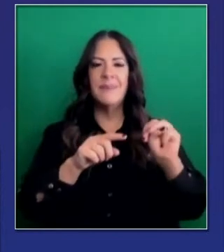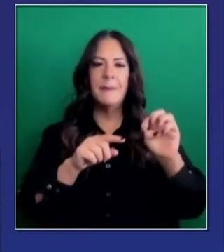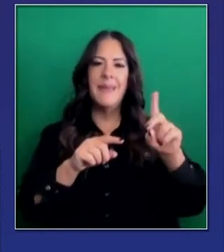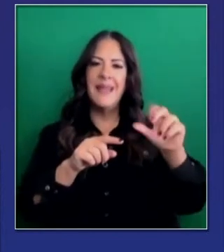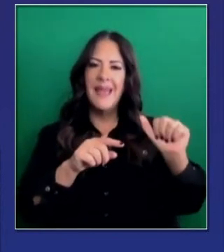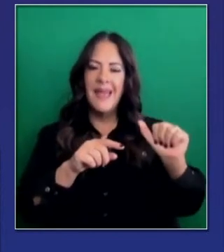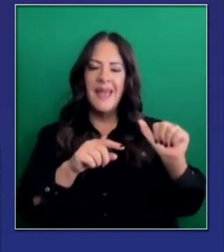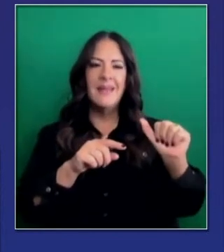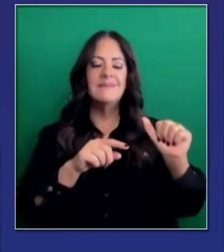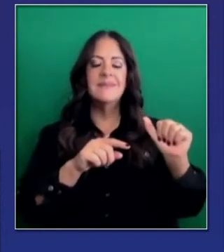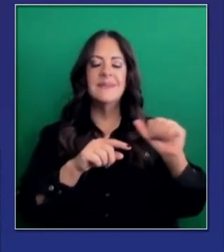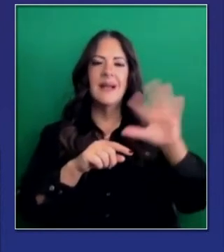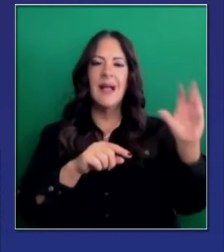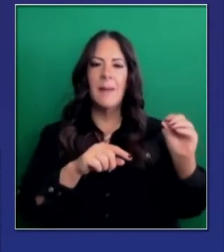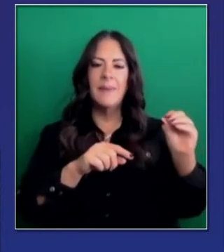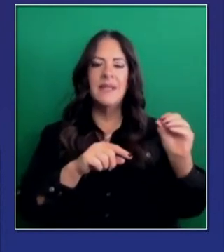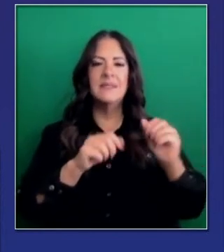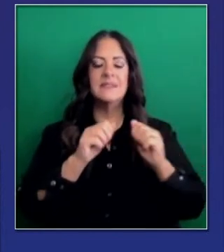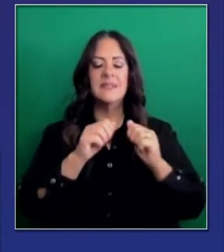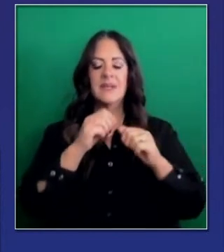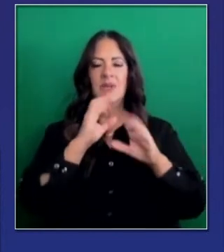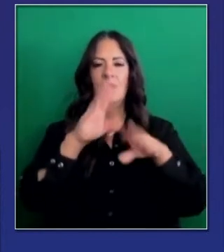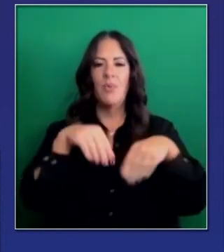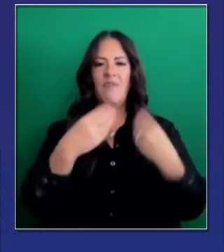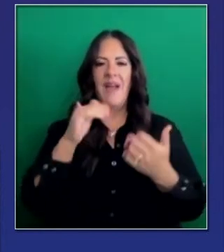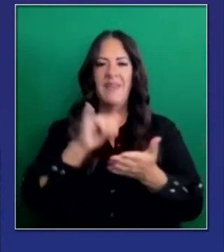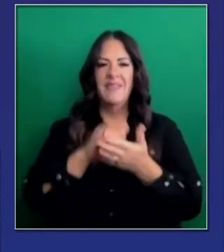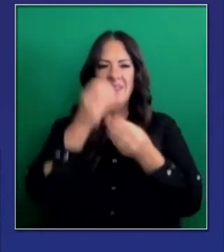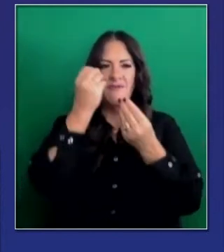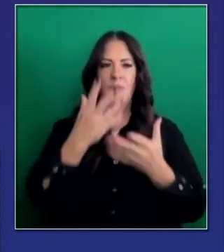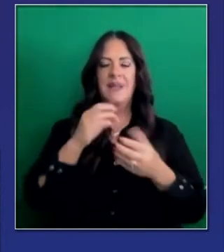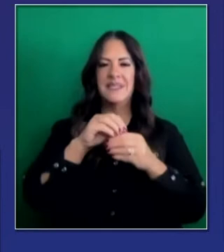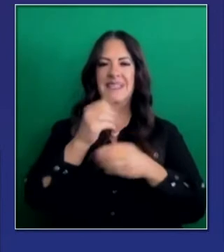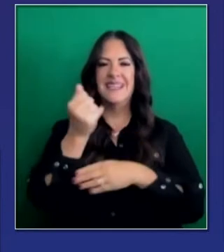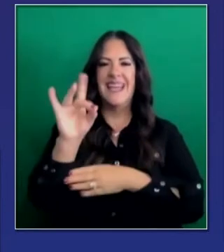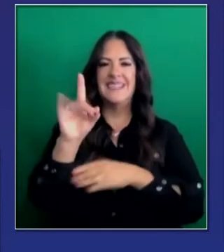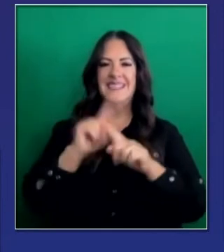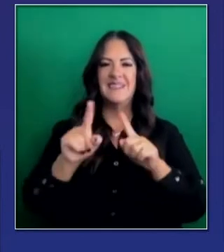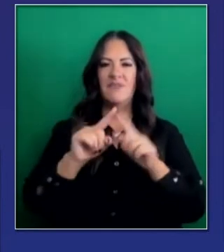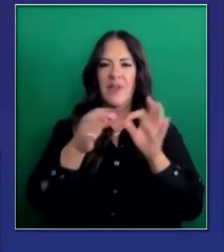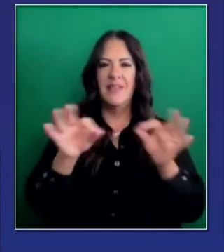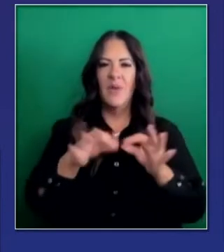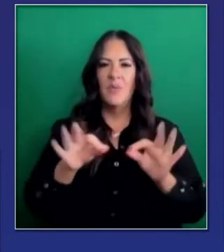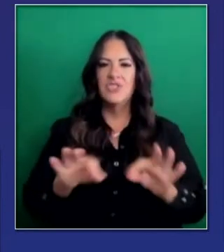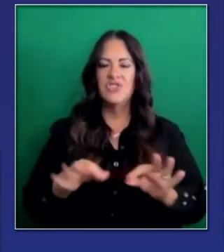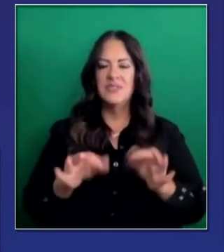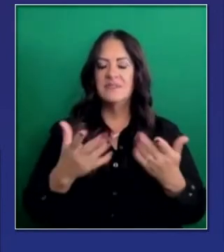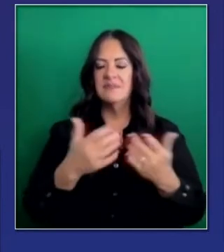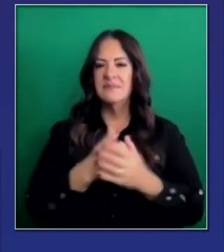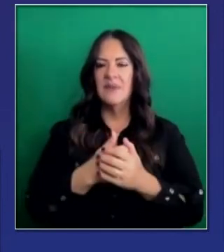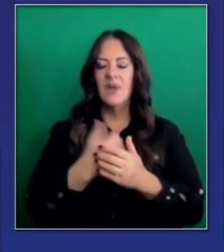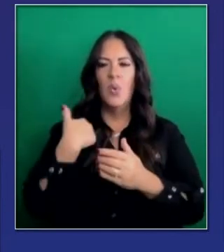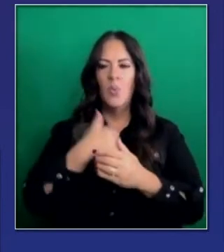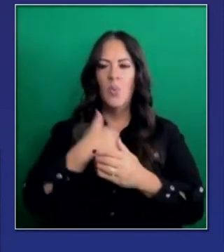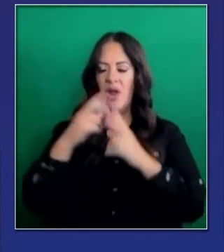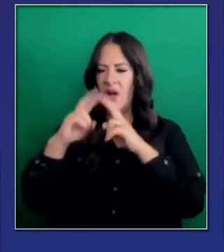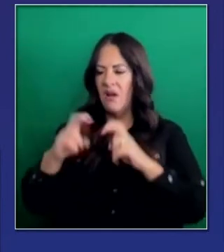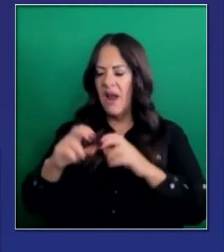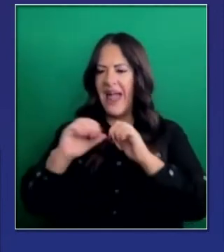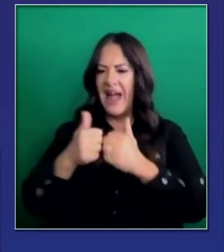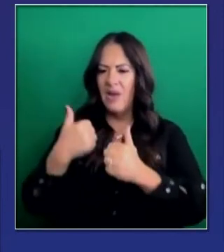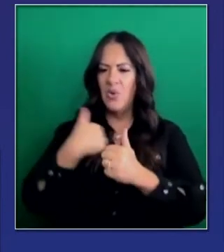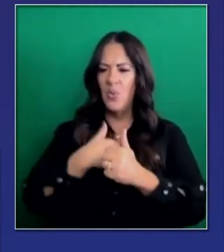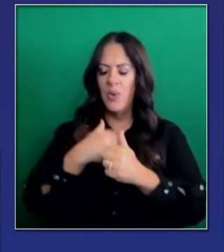difusión étnicos en 18 idiomas diferentes esto les da una impresión de cómo estamos fijándonos en nuestra estrategia de